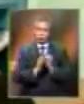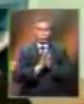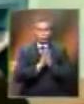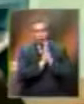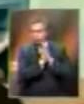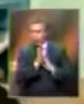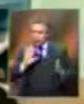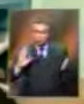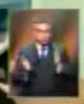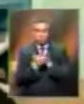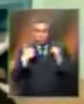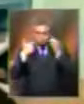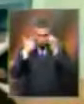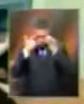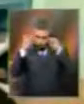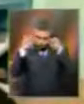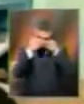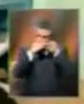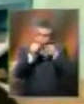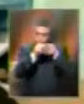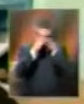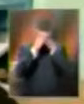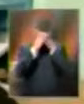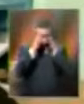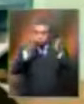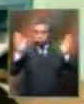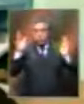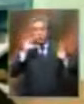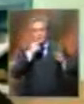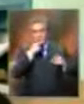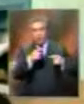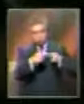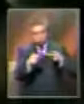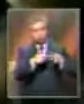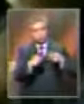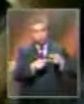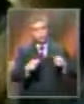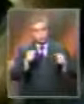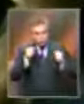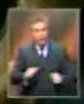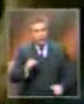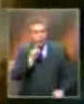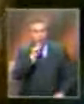no fuera tan cerrada de mente. Y que más que nada viera todas las posibilidades que hay.